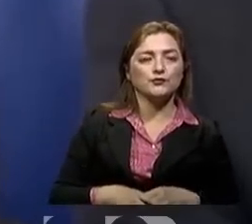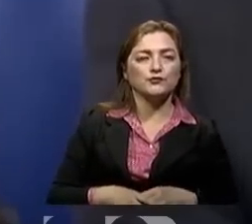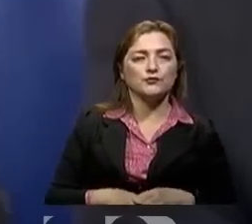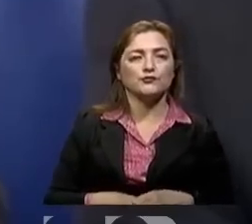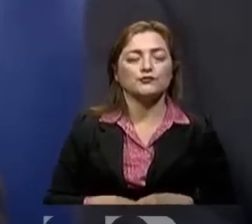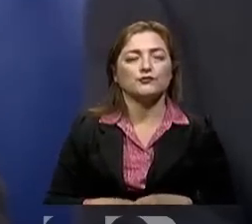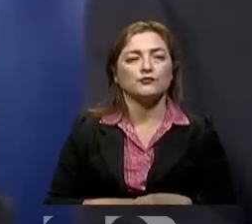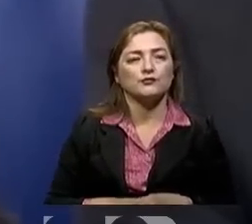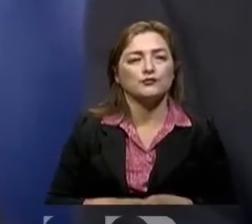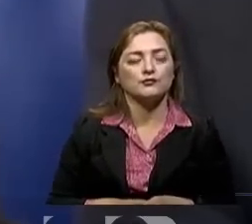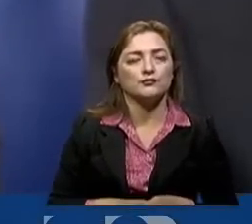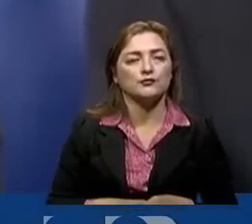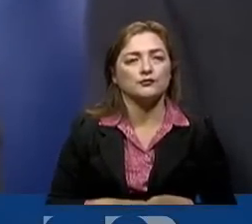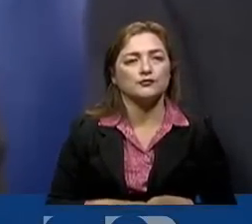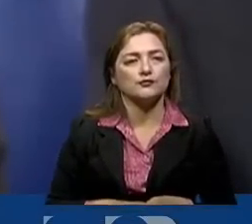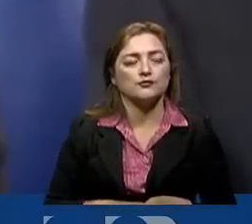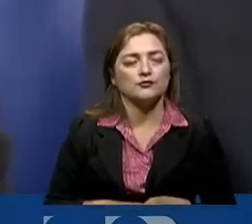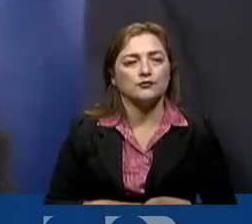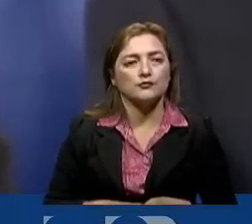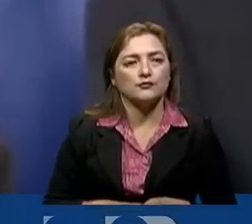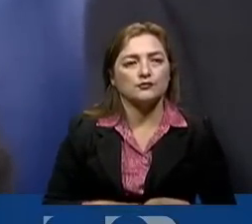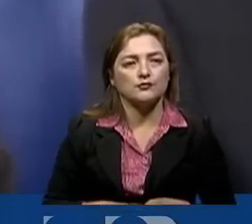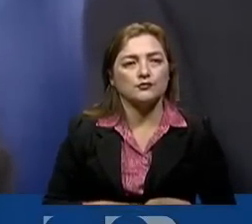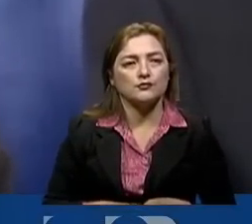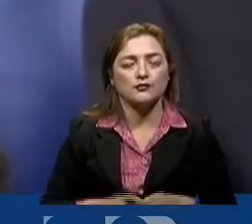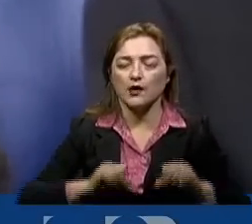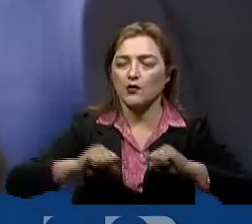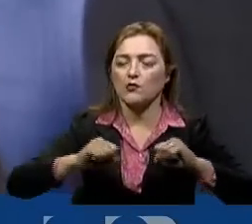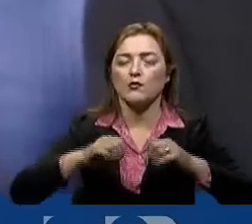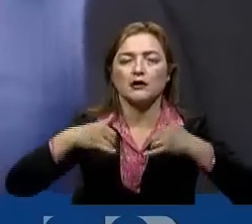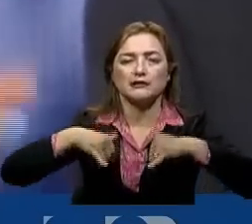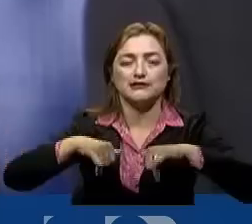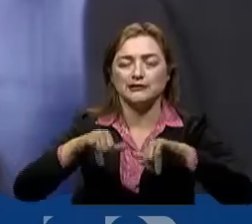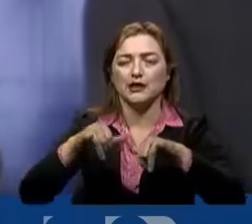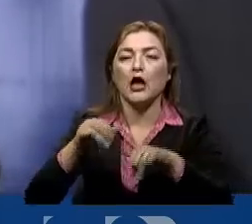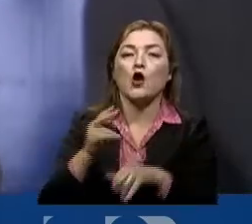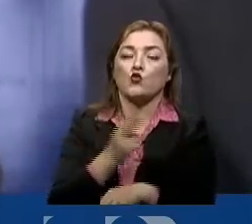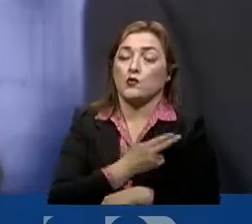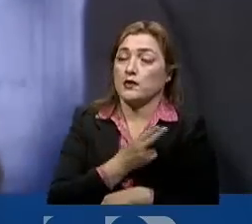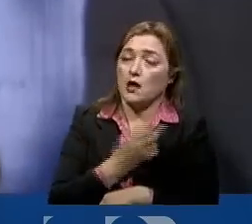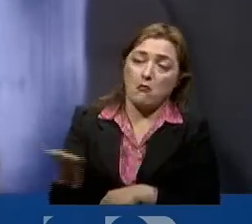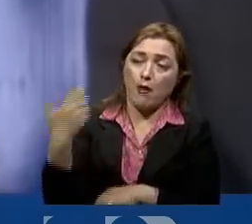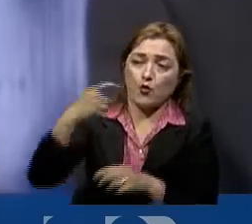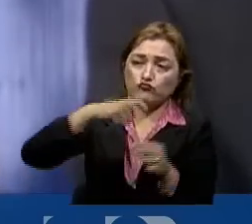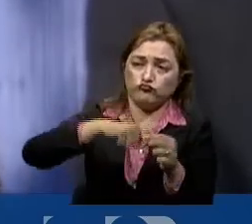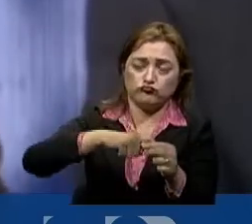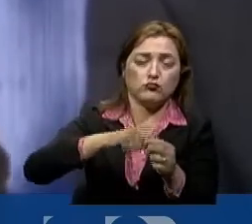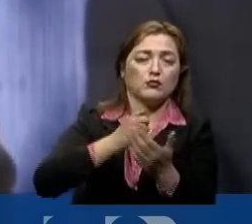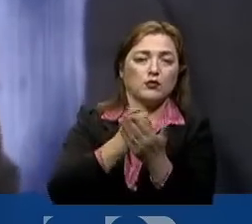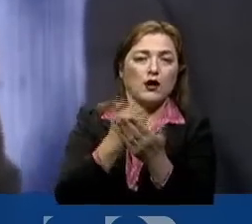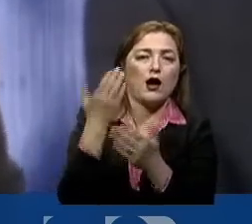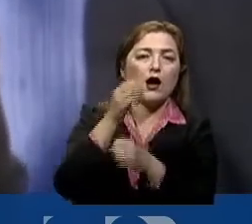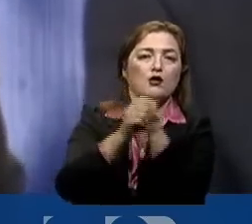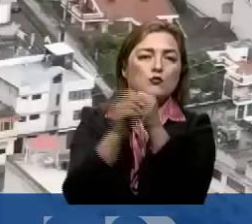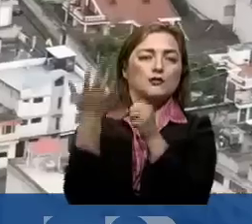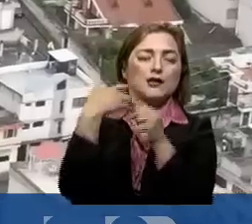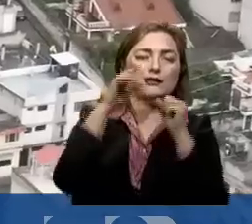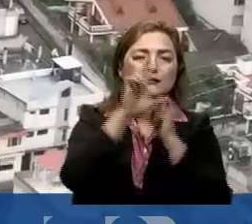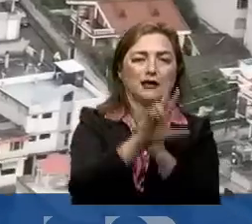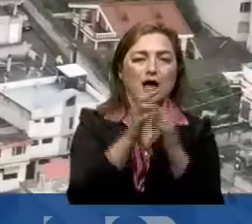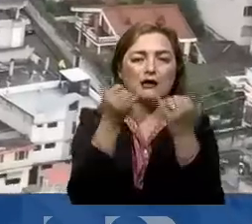finalmente, pues, hicimos y seguimos haciendo una gestión de cupos universitarios. El año pasado conseguimos 3, este año nos han solicitado